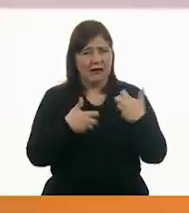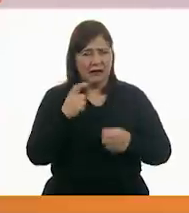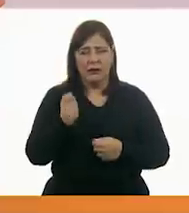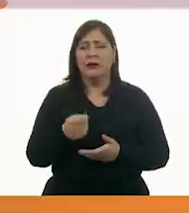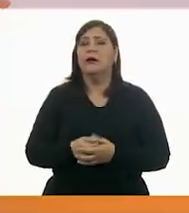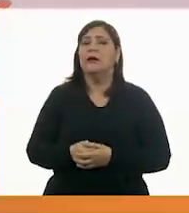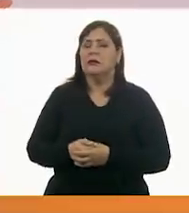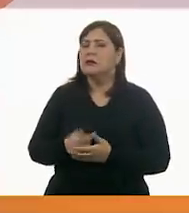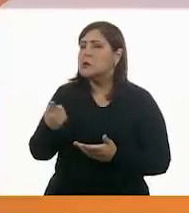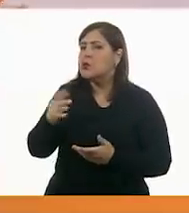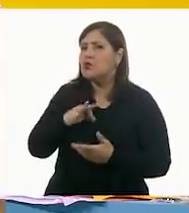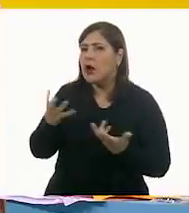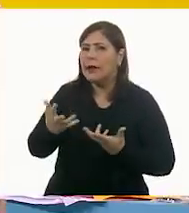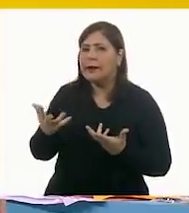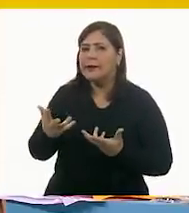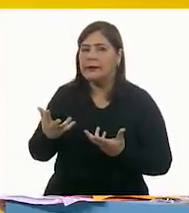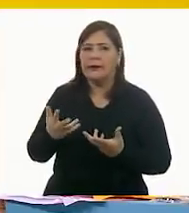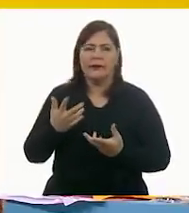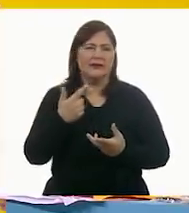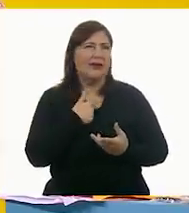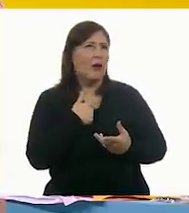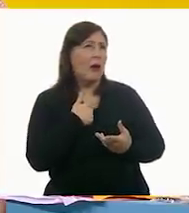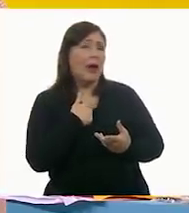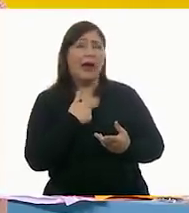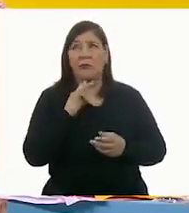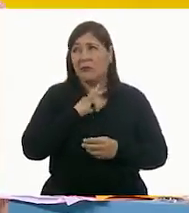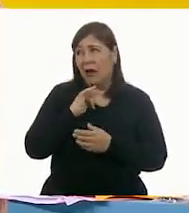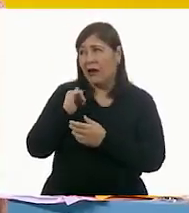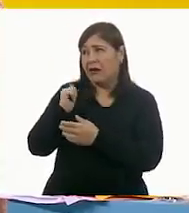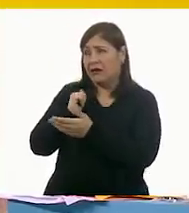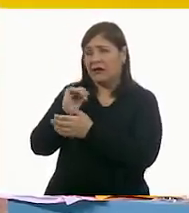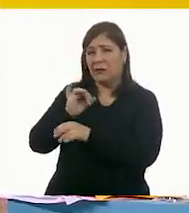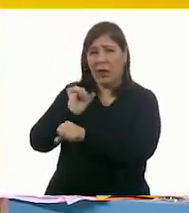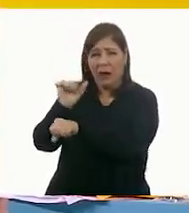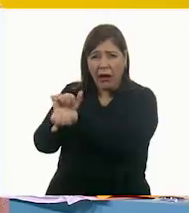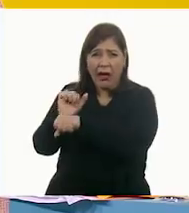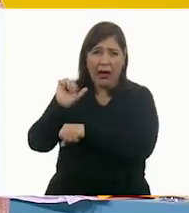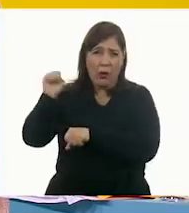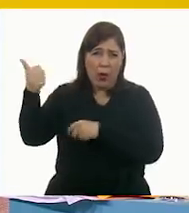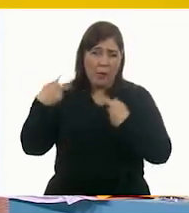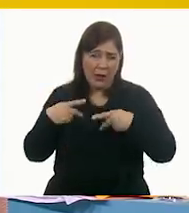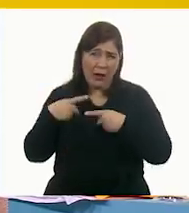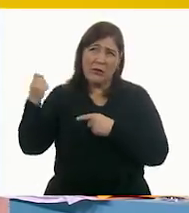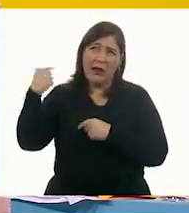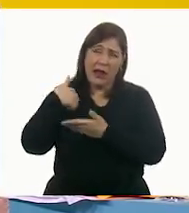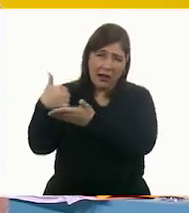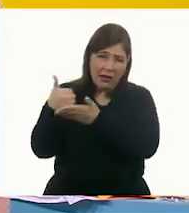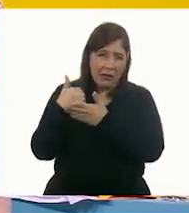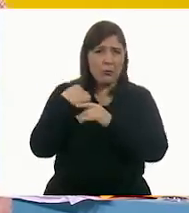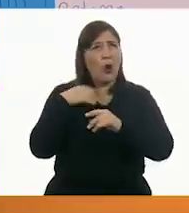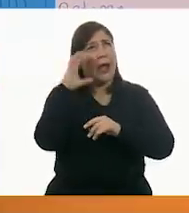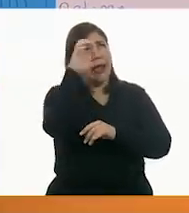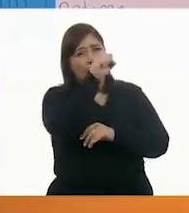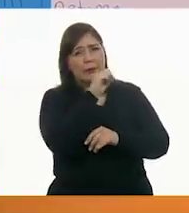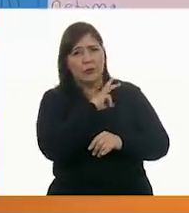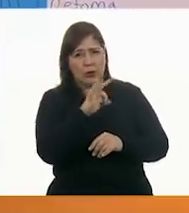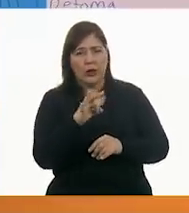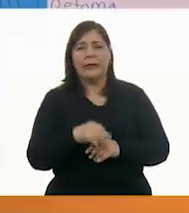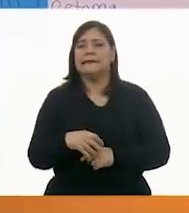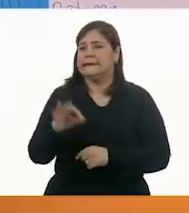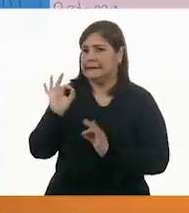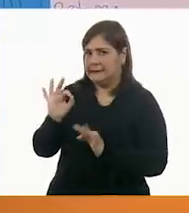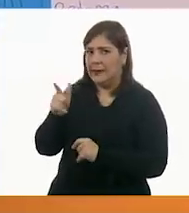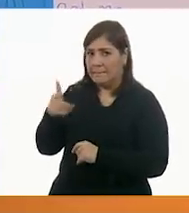hacer? Puedo pedirle ayuda a alguien y decirle, oye, no alcanzo, muy ¿me bien, ayudas? Perfecto. Pues, ¿qué